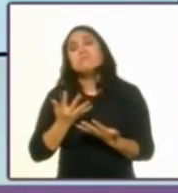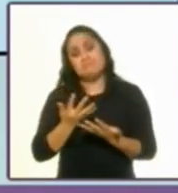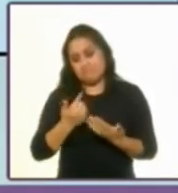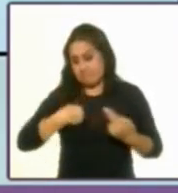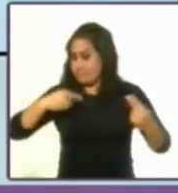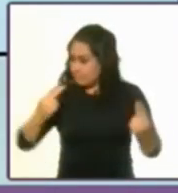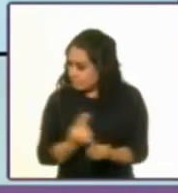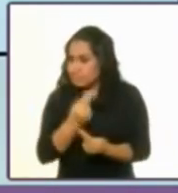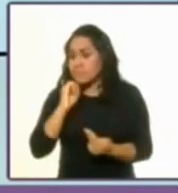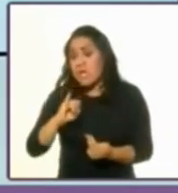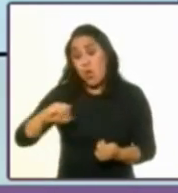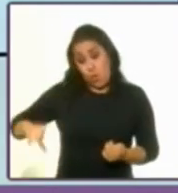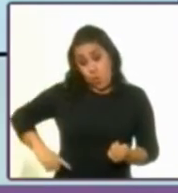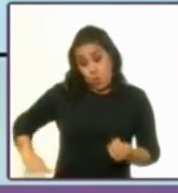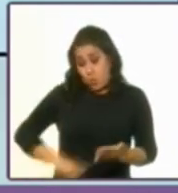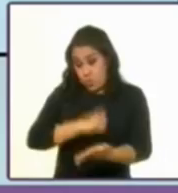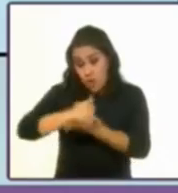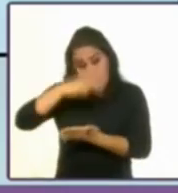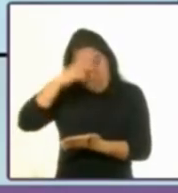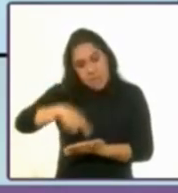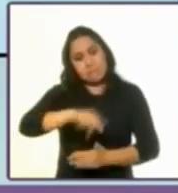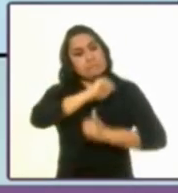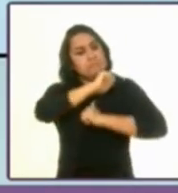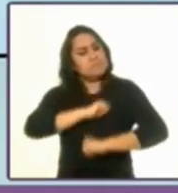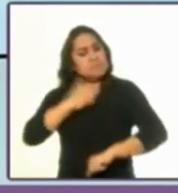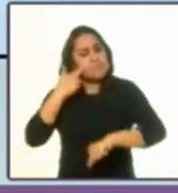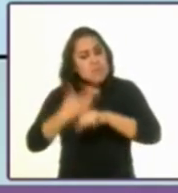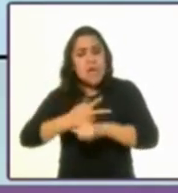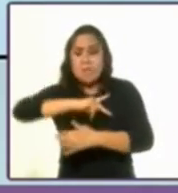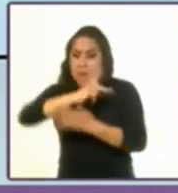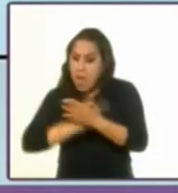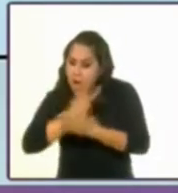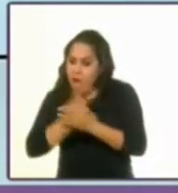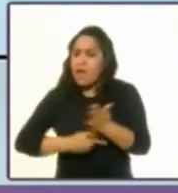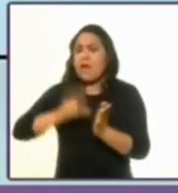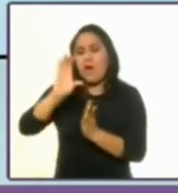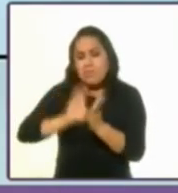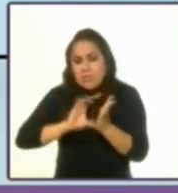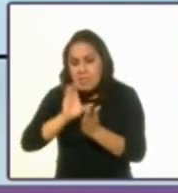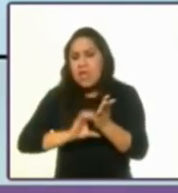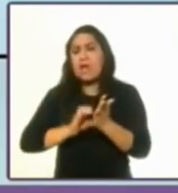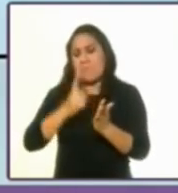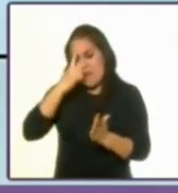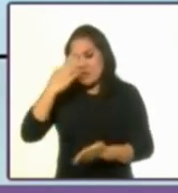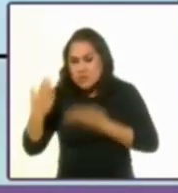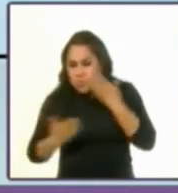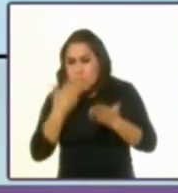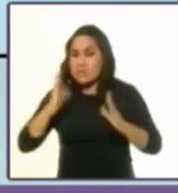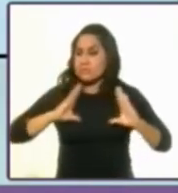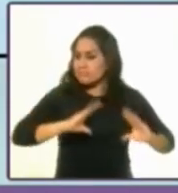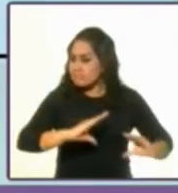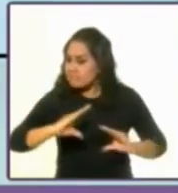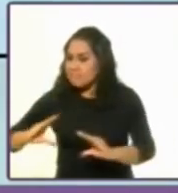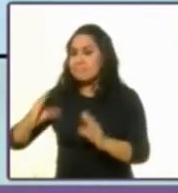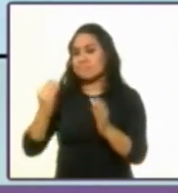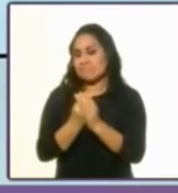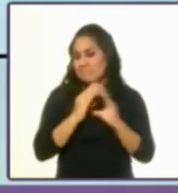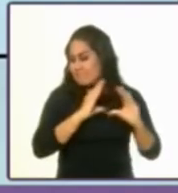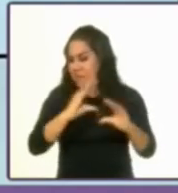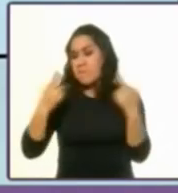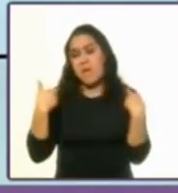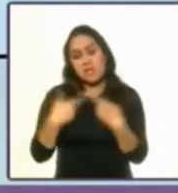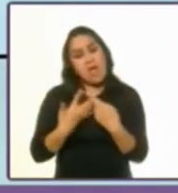la ciudad tenga el control sobre los calendarios los planes y los programas de estudio pero también la formación y la capacitación de los